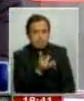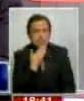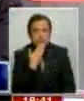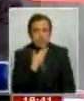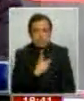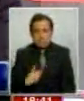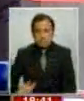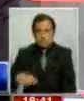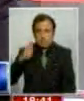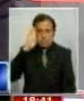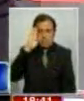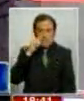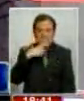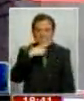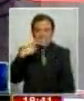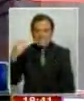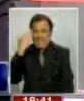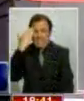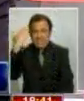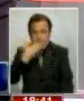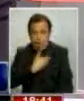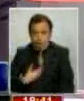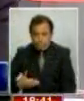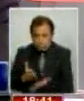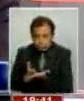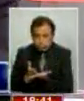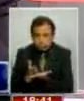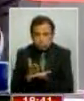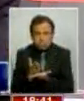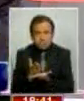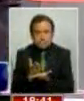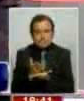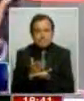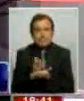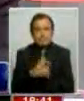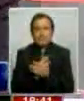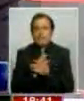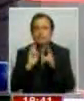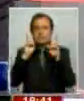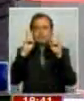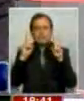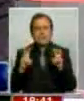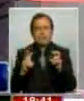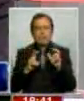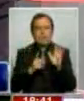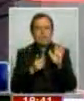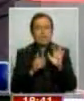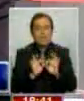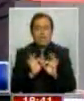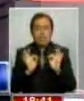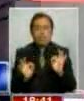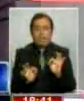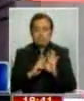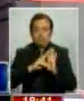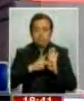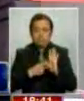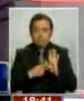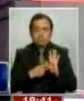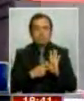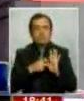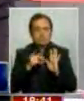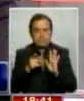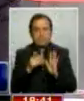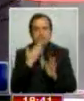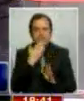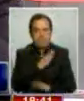presidenta ha comprometido en sus primeros 100 días de gobierno que, en definitiva, digamos, las materias relacionadas con la reforma educacional también van a estar visitando el